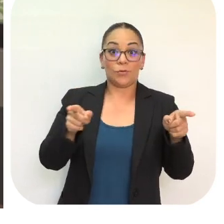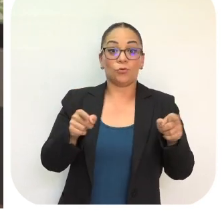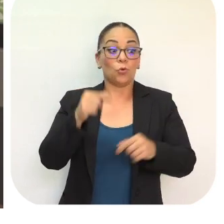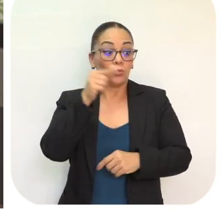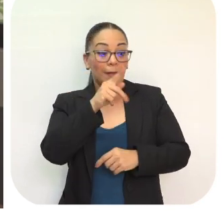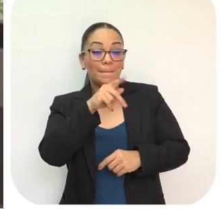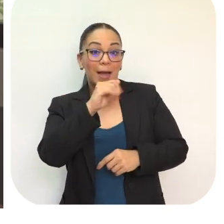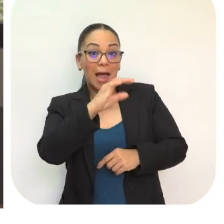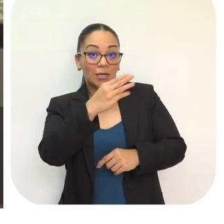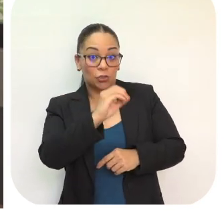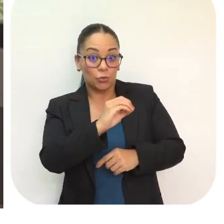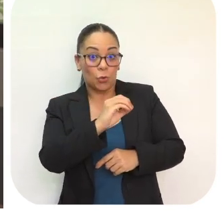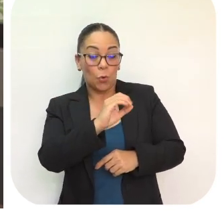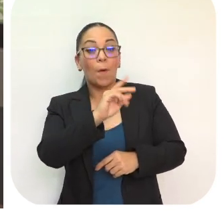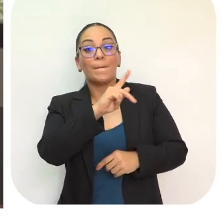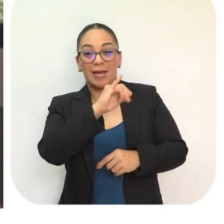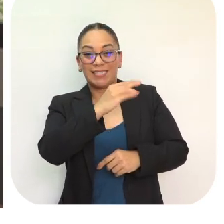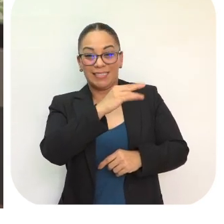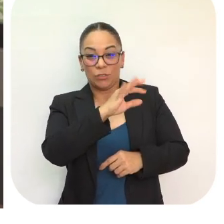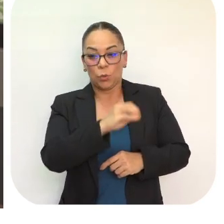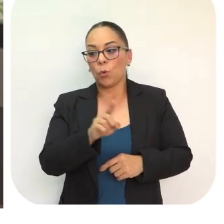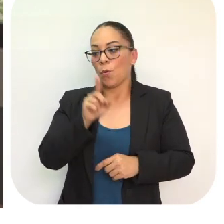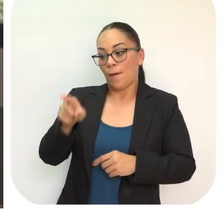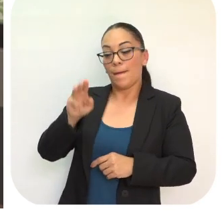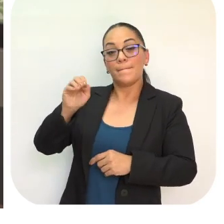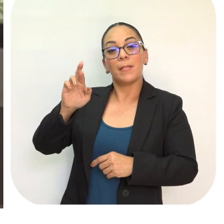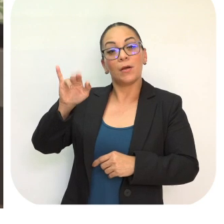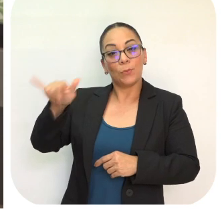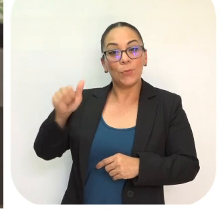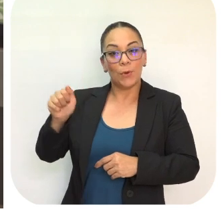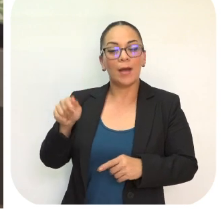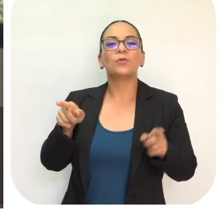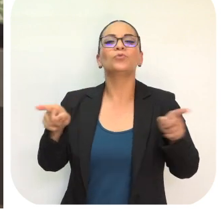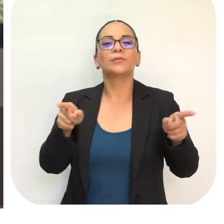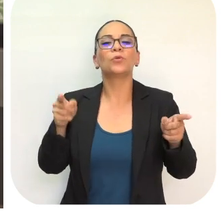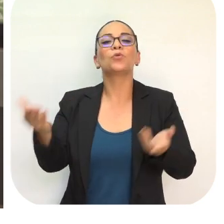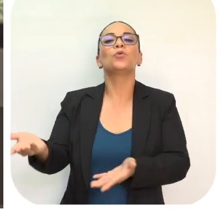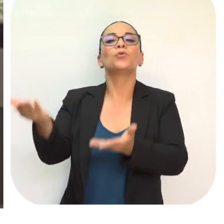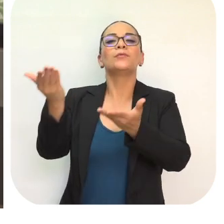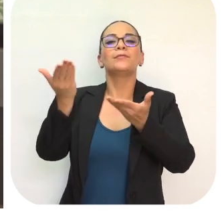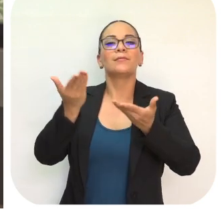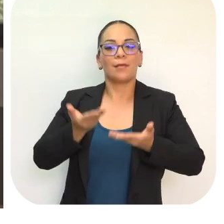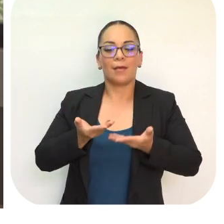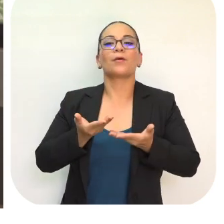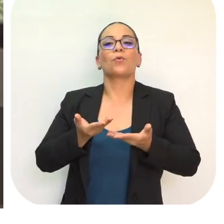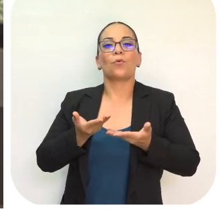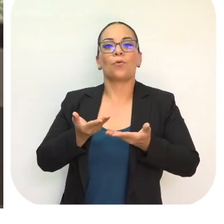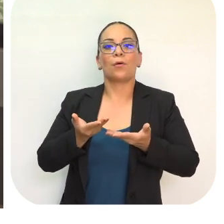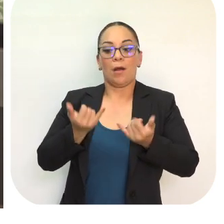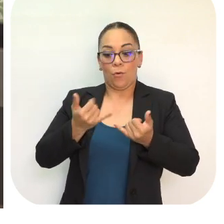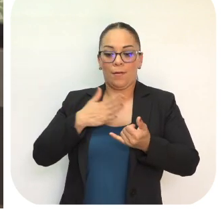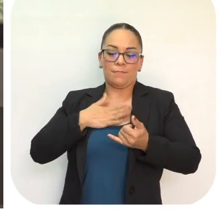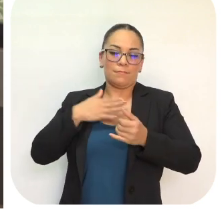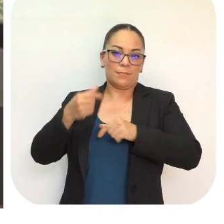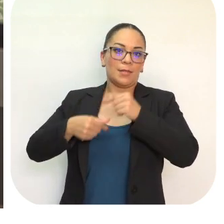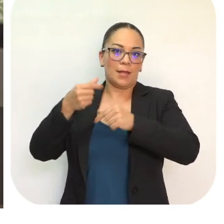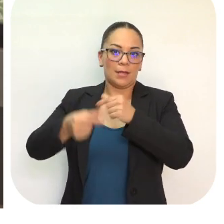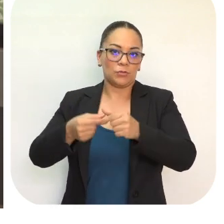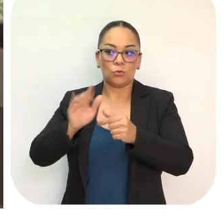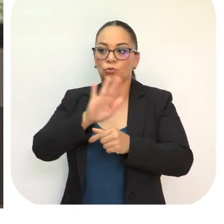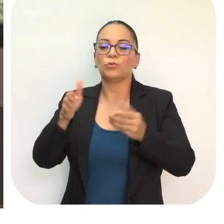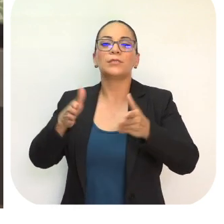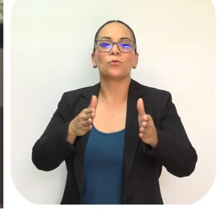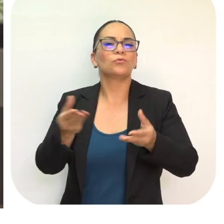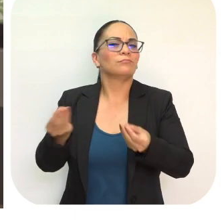Pacho, don Pachito, y usted doña Maruja, nos dieron a las generaciones mías de sus hijos un